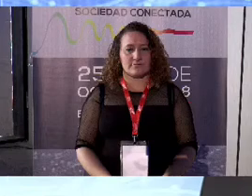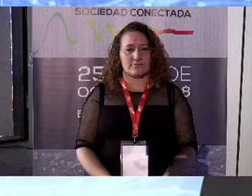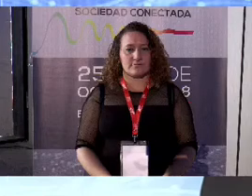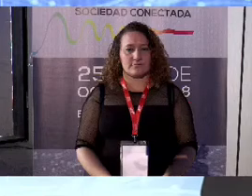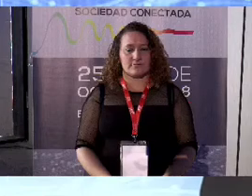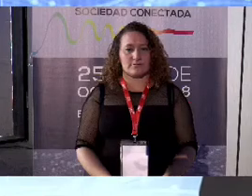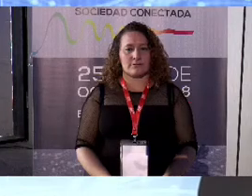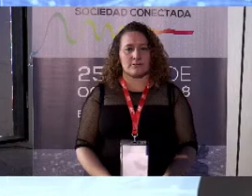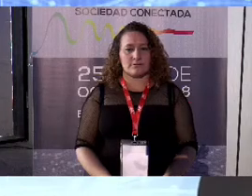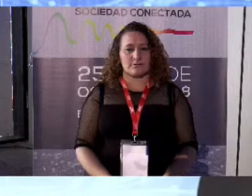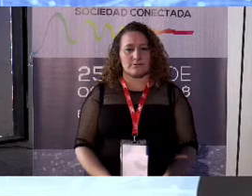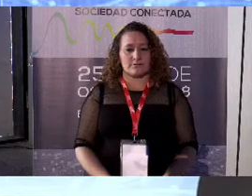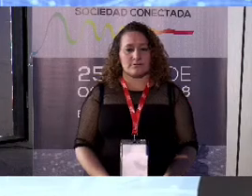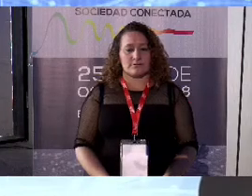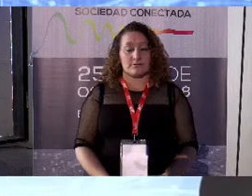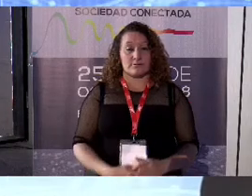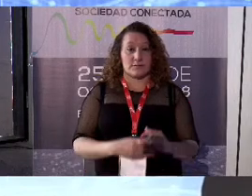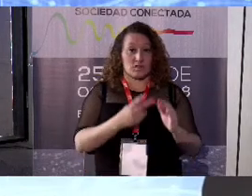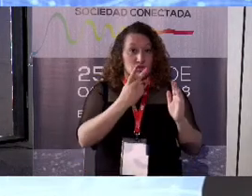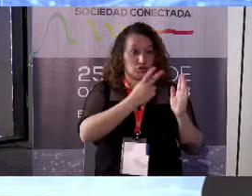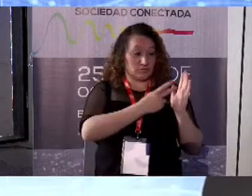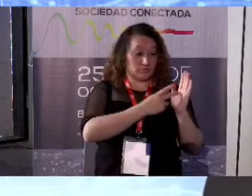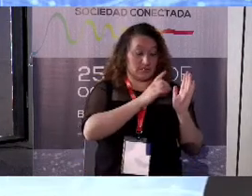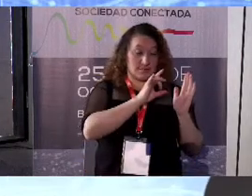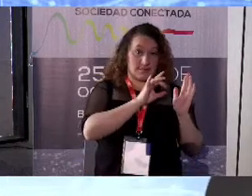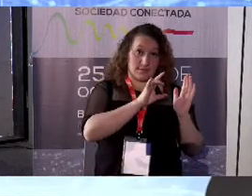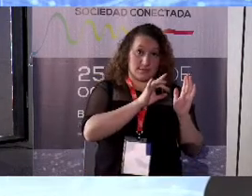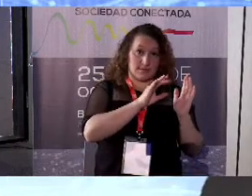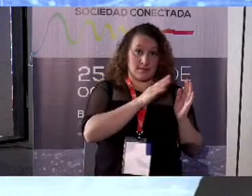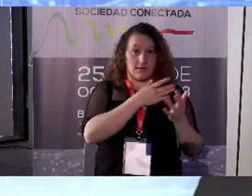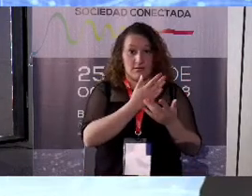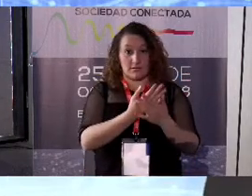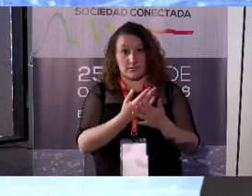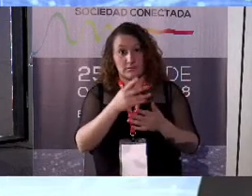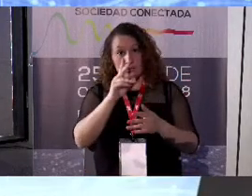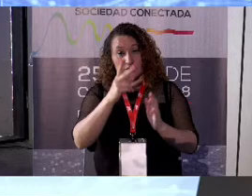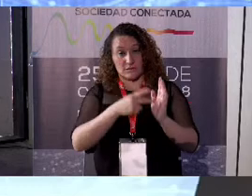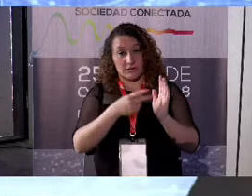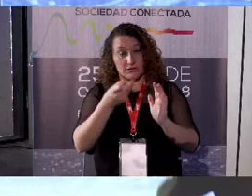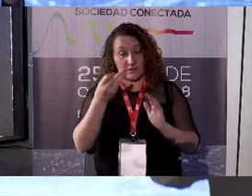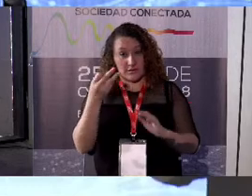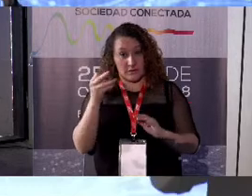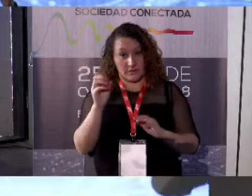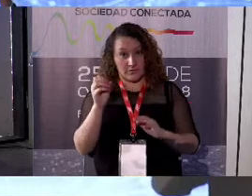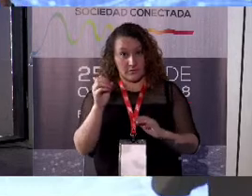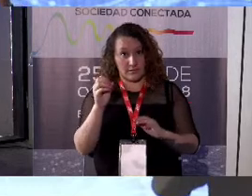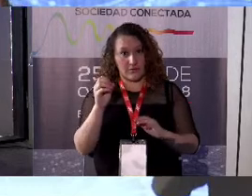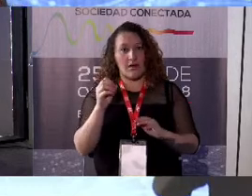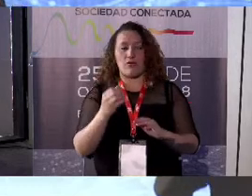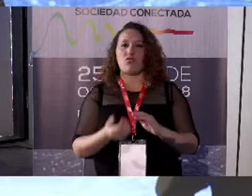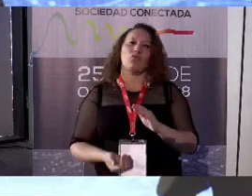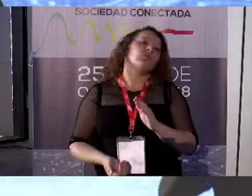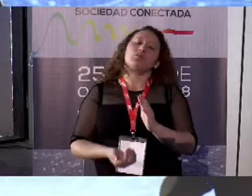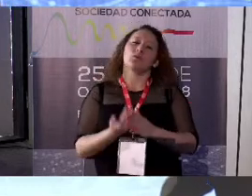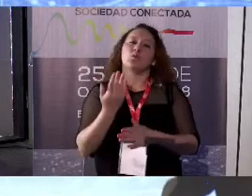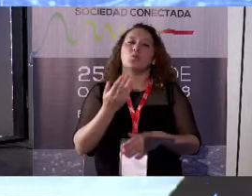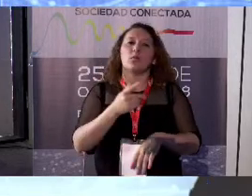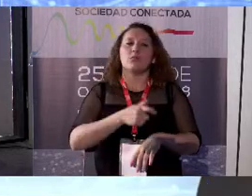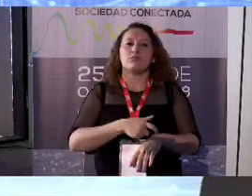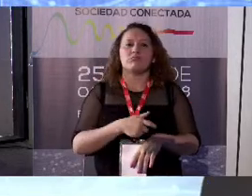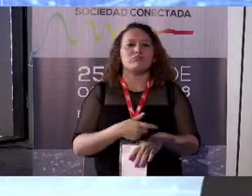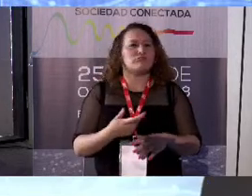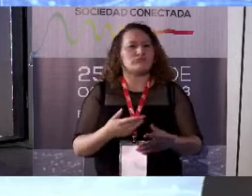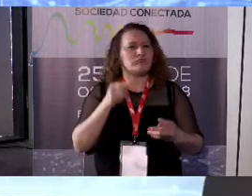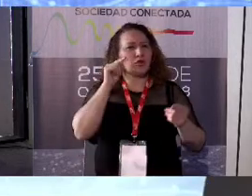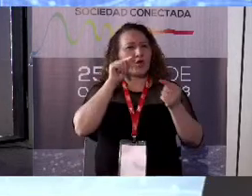sostenible aquí del 2015 al 20130 Entonces tenemos el nuevo plazo para el cumplimiento de los